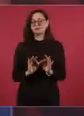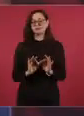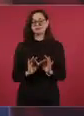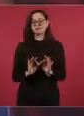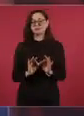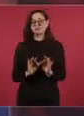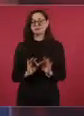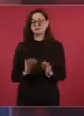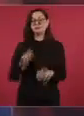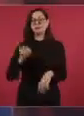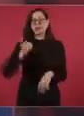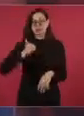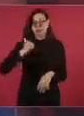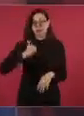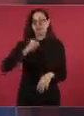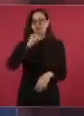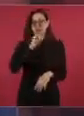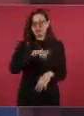México y Canadá,